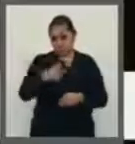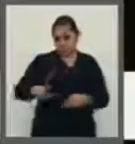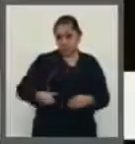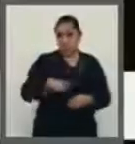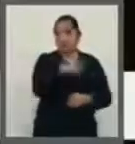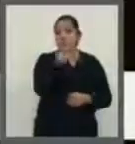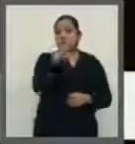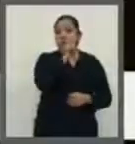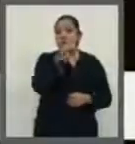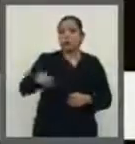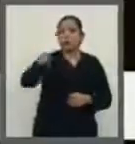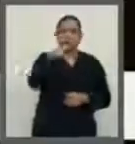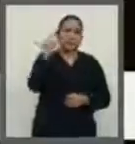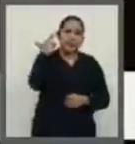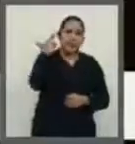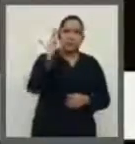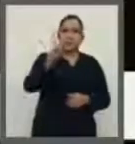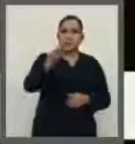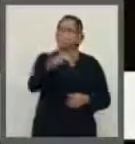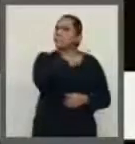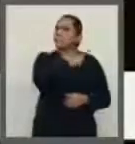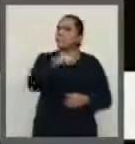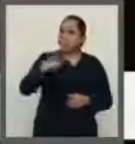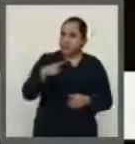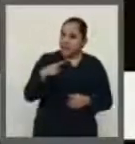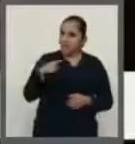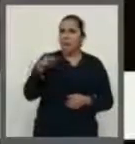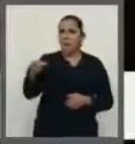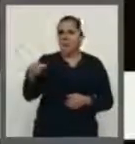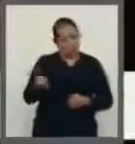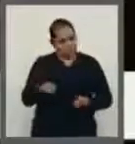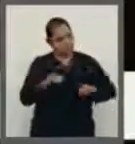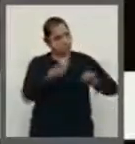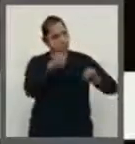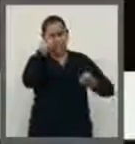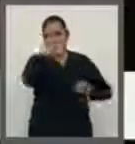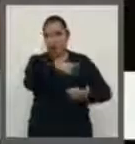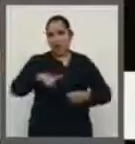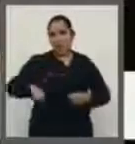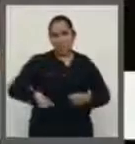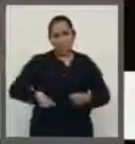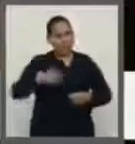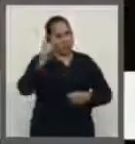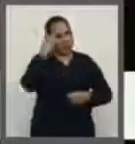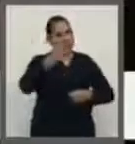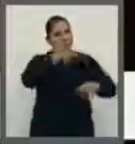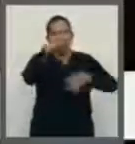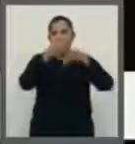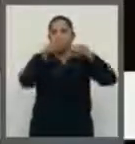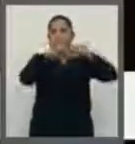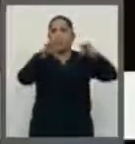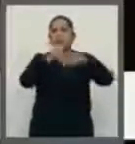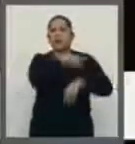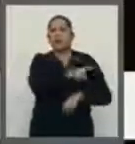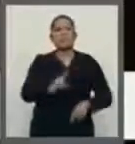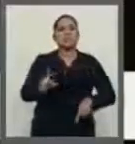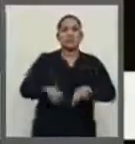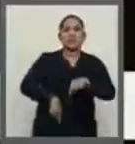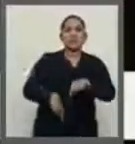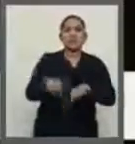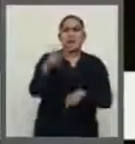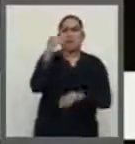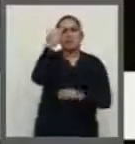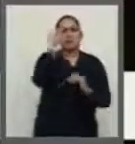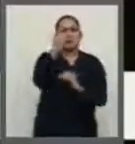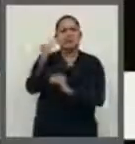obligados las radios y las televisiones a dar al Estado. Lo recorta beneficiando a estas empresas porque hay que comprarles tiempo